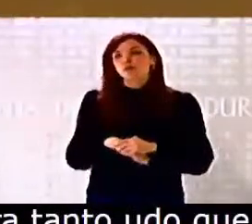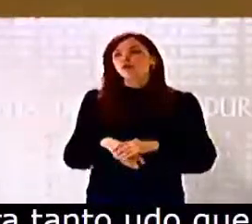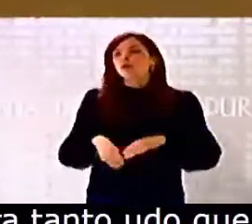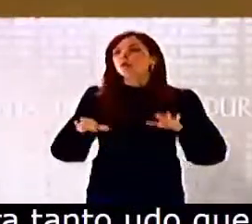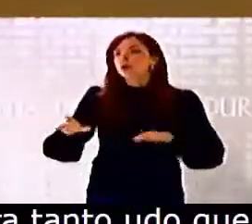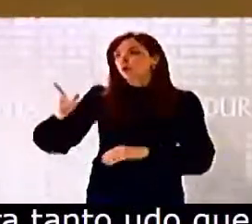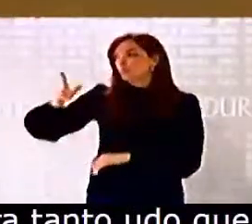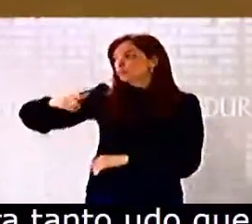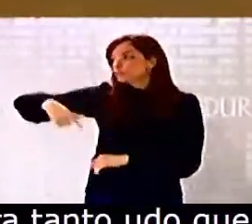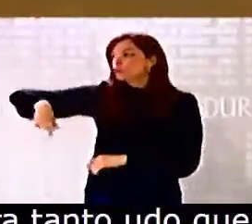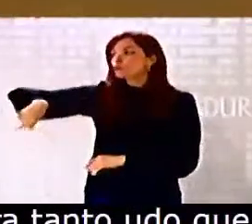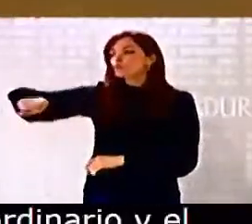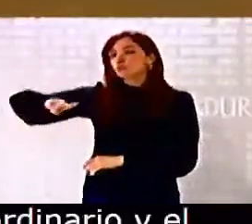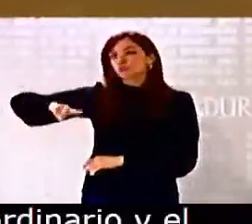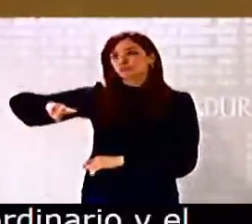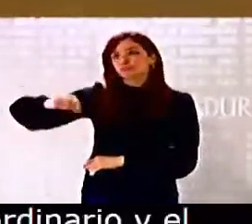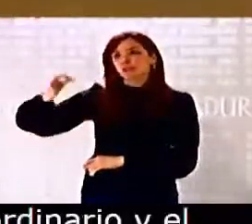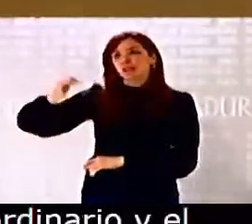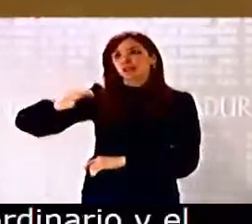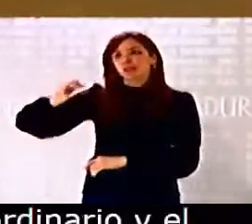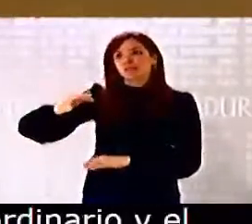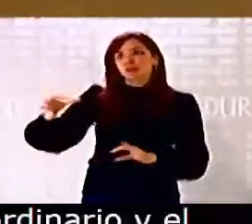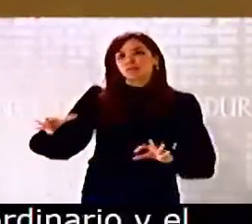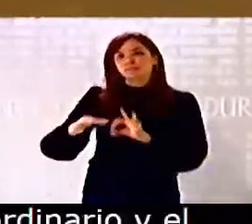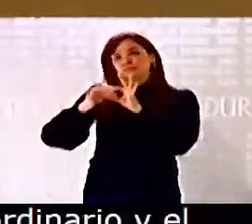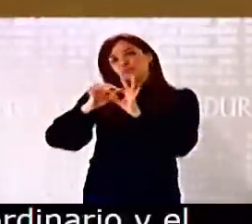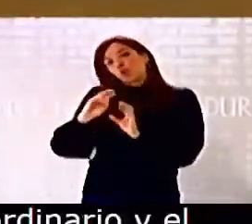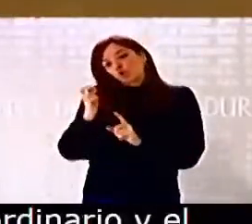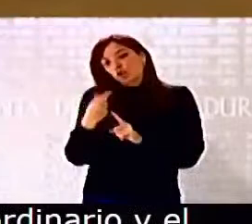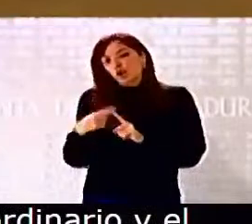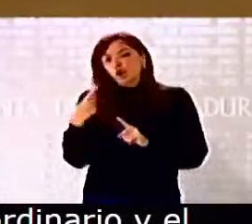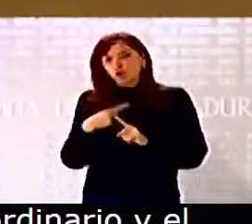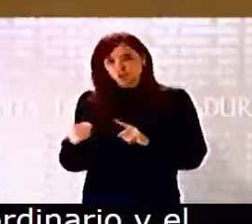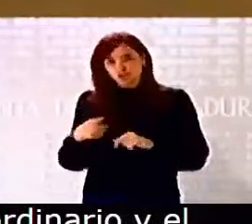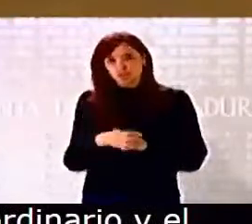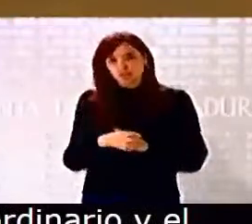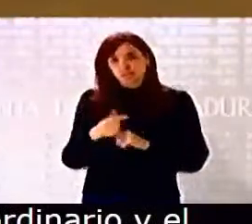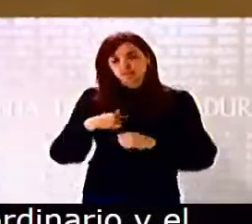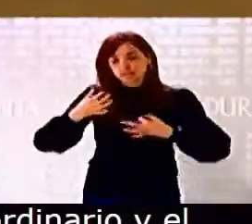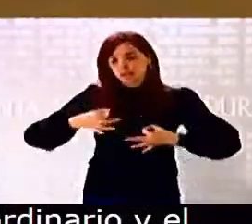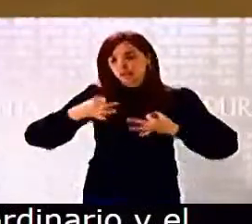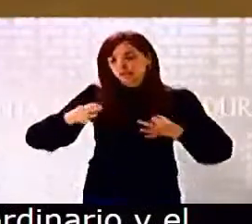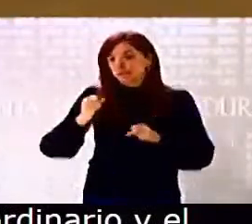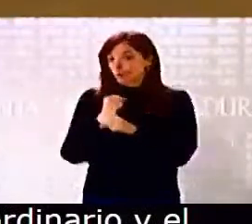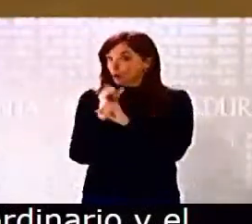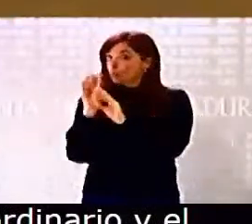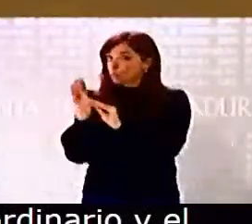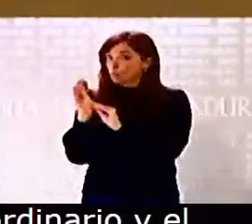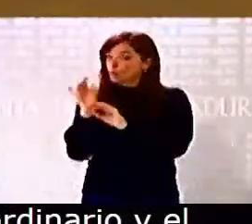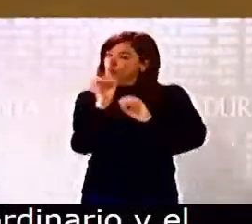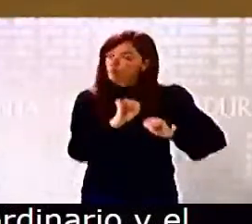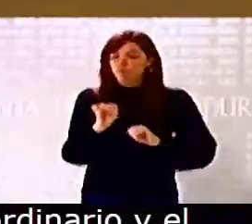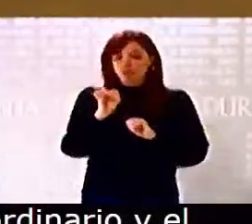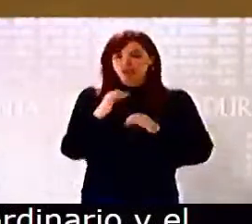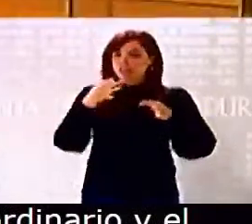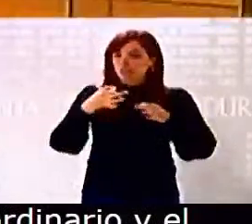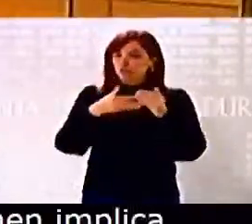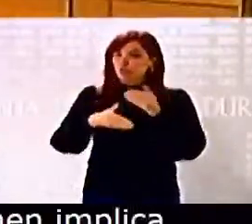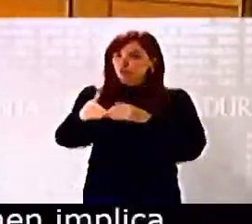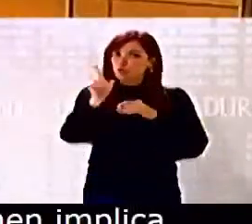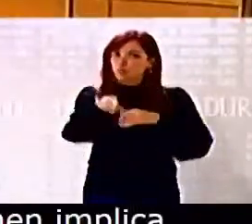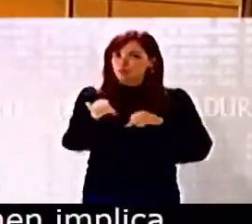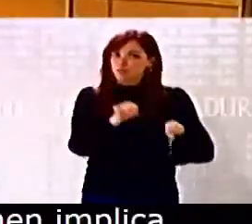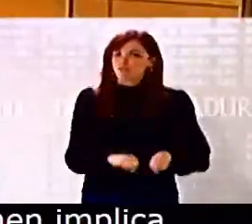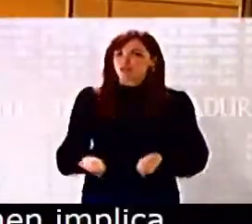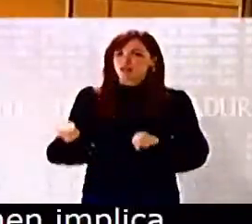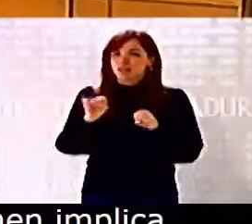tienen, pues implica otras muchas cosas que yo siempre he defendido y siempre voy a defender.